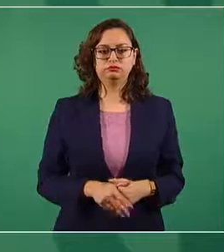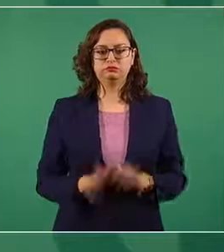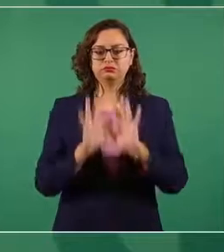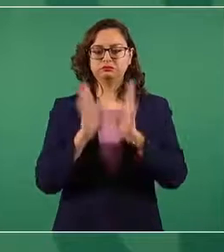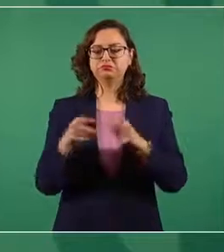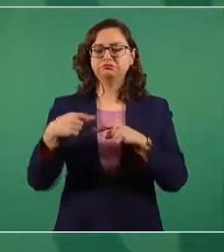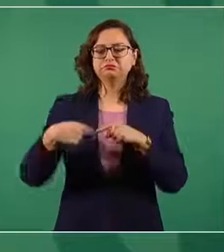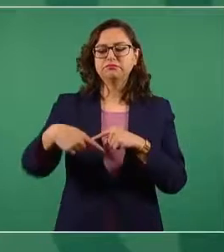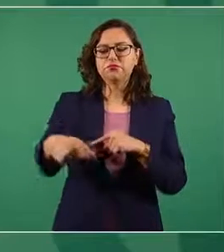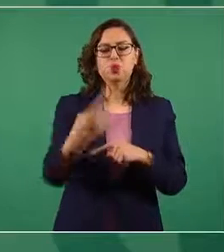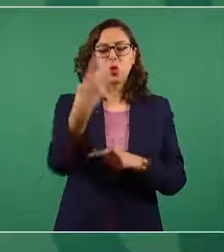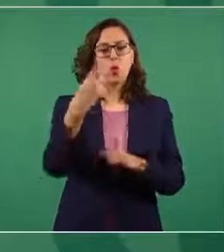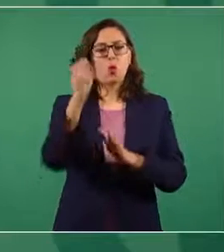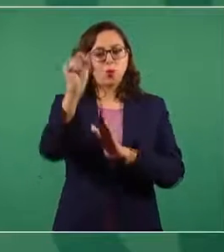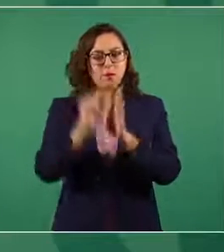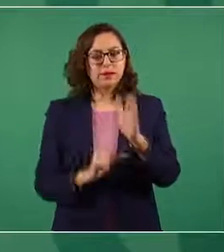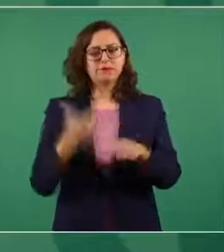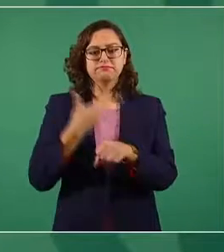resultados,